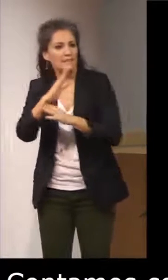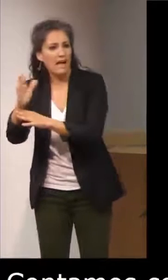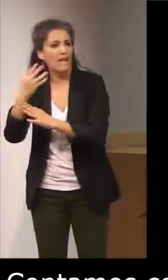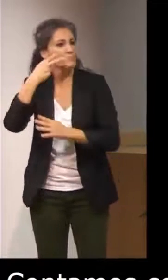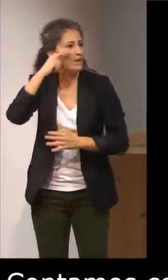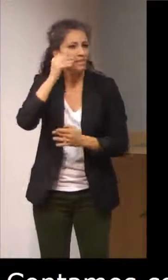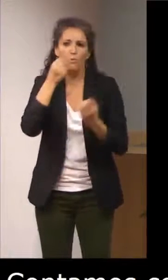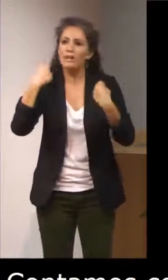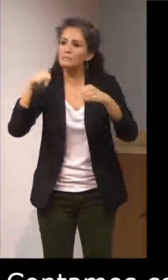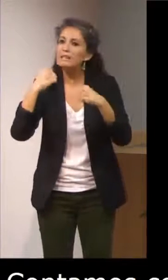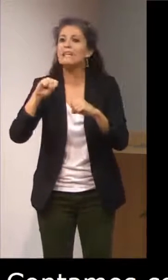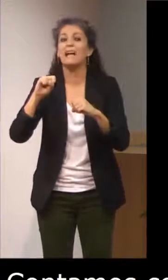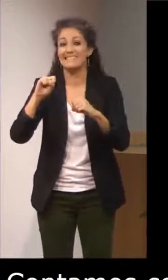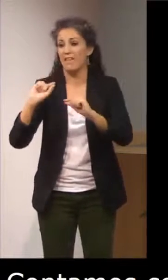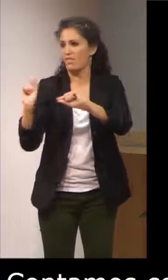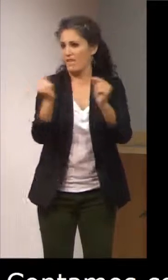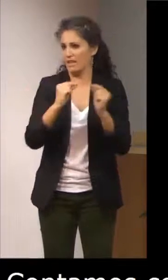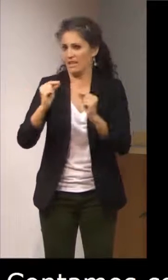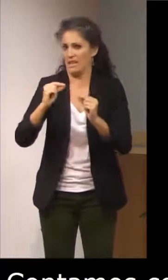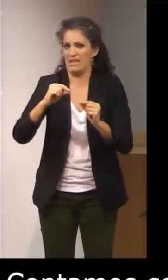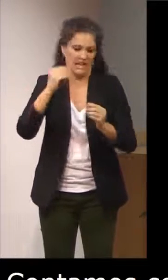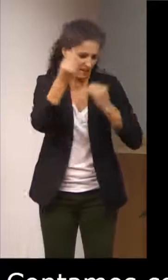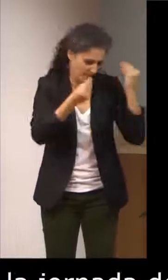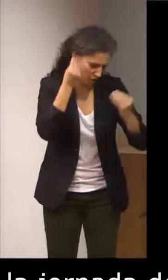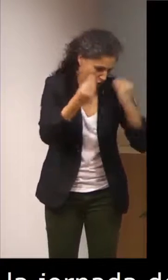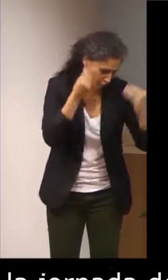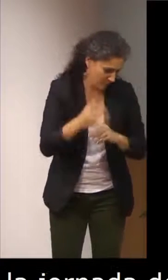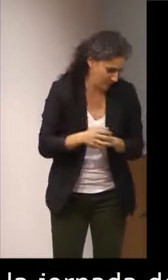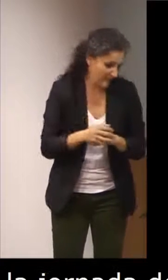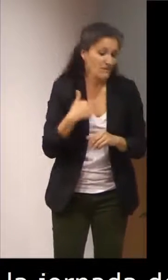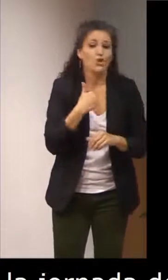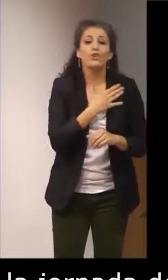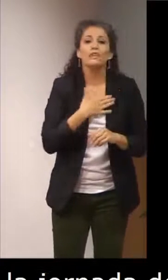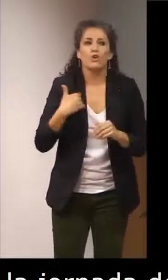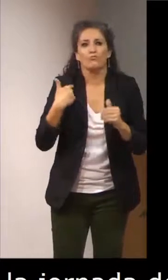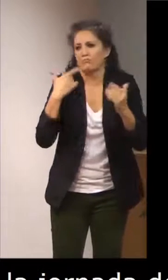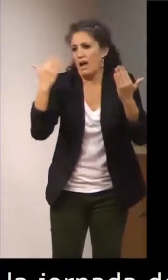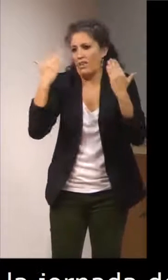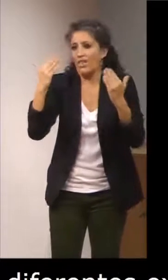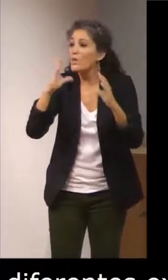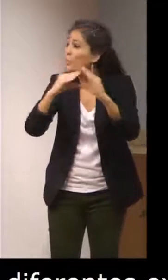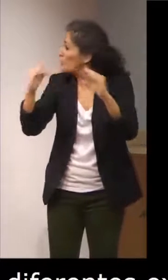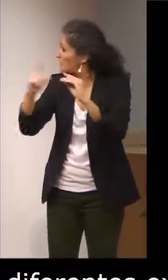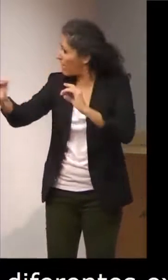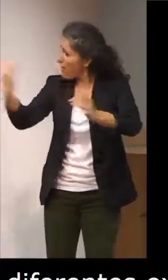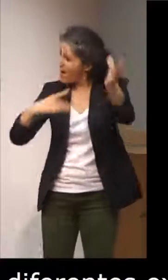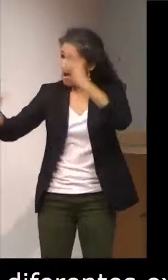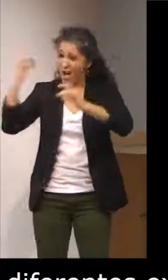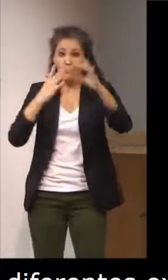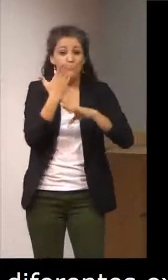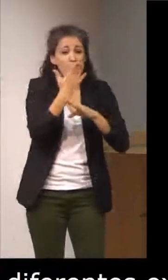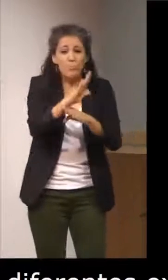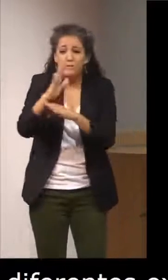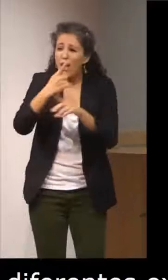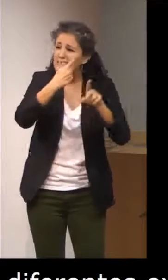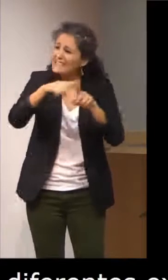donde se presentarán diferentes experiencias y buenas prácticas para fomentar el debate y la reflexión. Quiero agradecer a